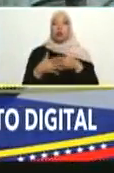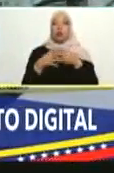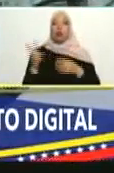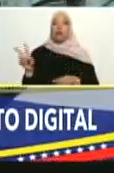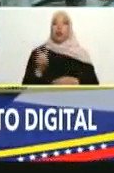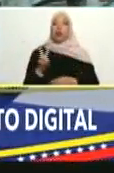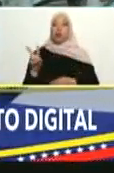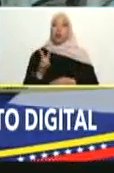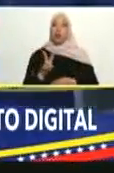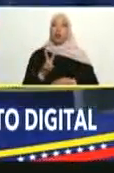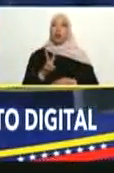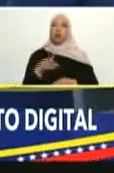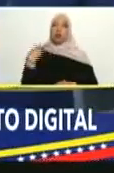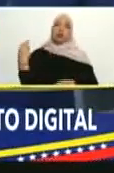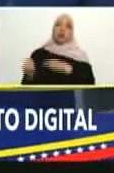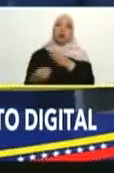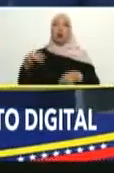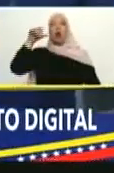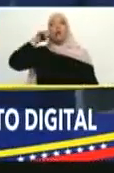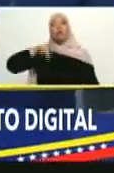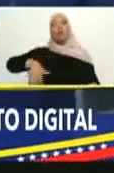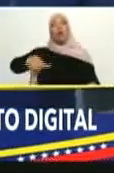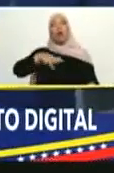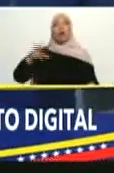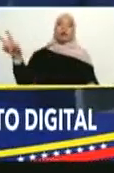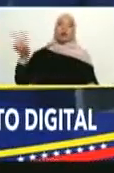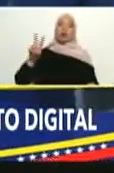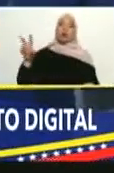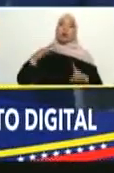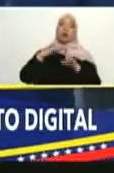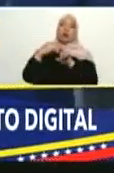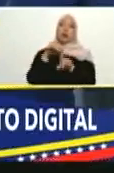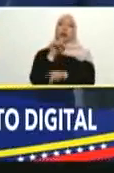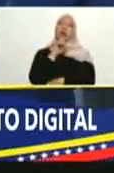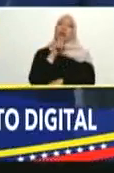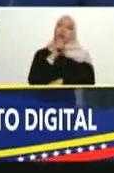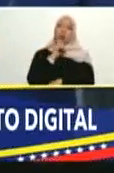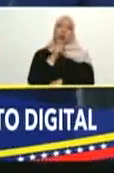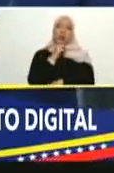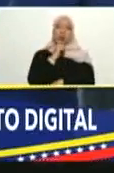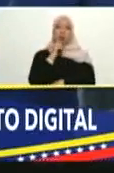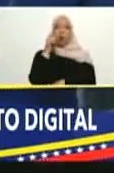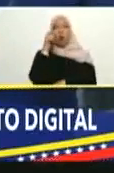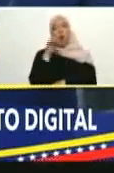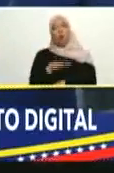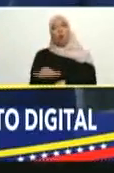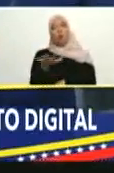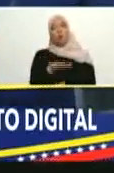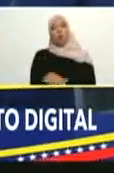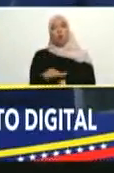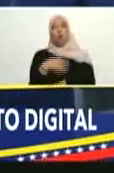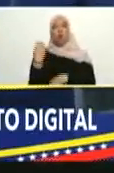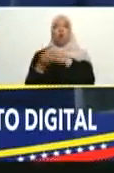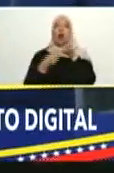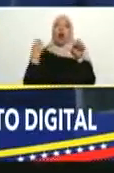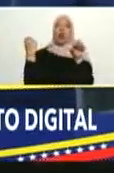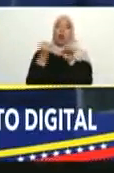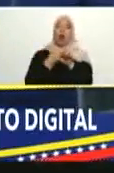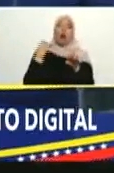bueno, ha hecho que el pueblo venezolano pase situaciones muy difíciles. Pero tenemos un pueblo venezolano que es un pueblo